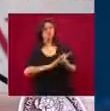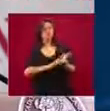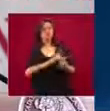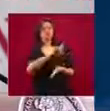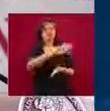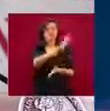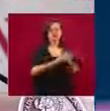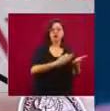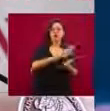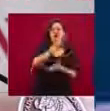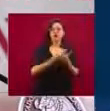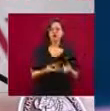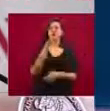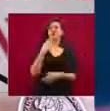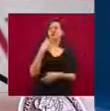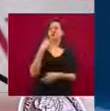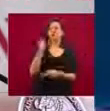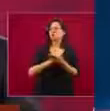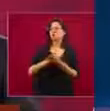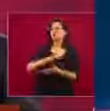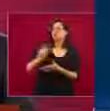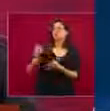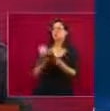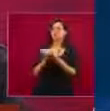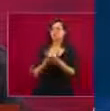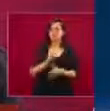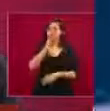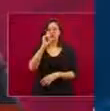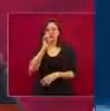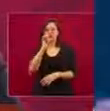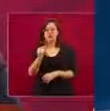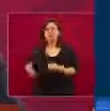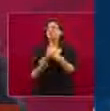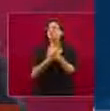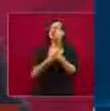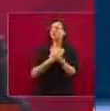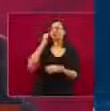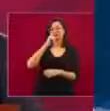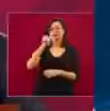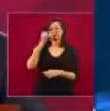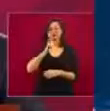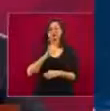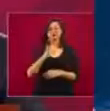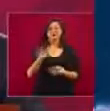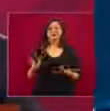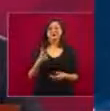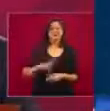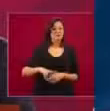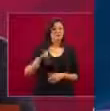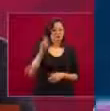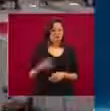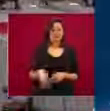enlace, recabar la información, dársela a conocer al contribuyente y pues normalmente los contribuyentes ya son los que deciden qué hacer con